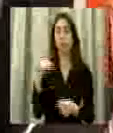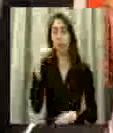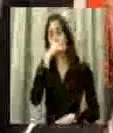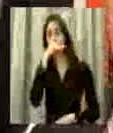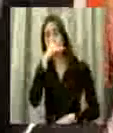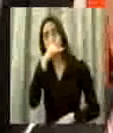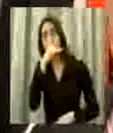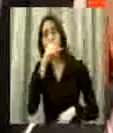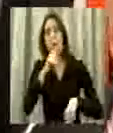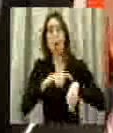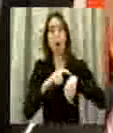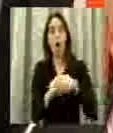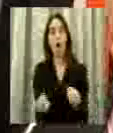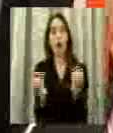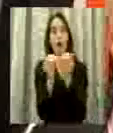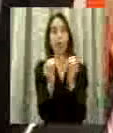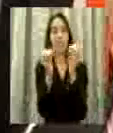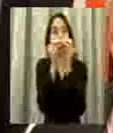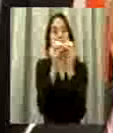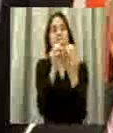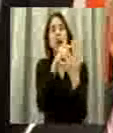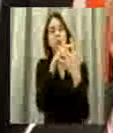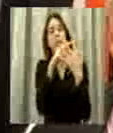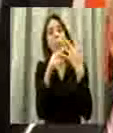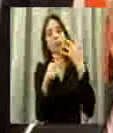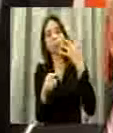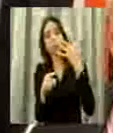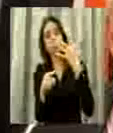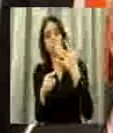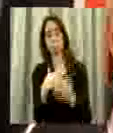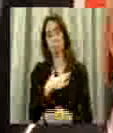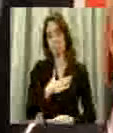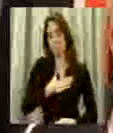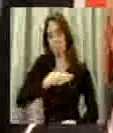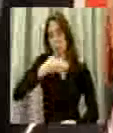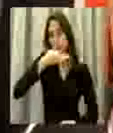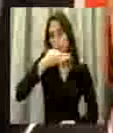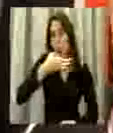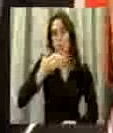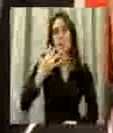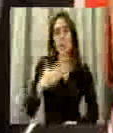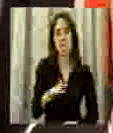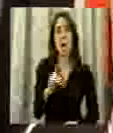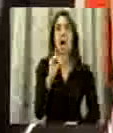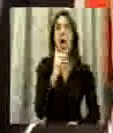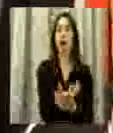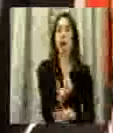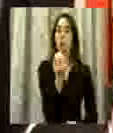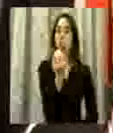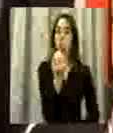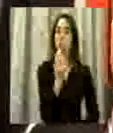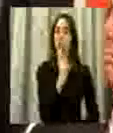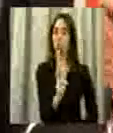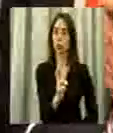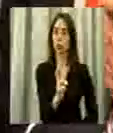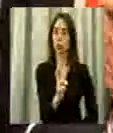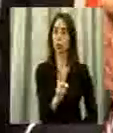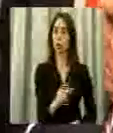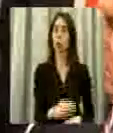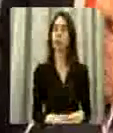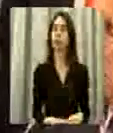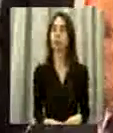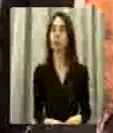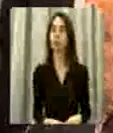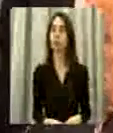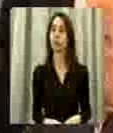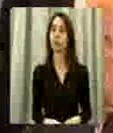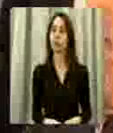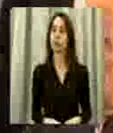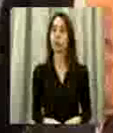ausentismo, horas extra y otros. Y les quiero contar que ya tenemos buenos resultados.